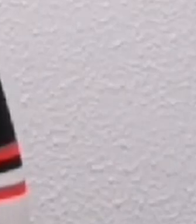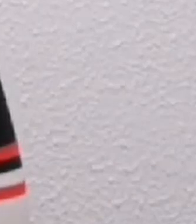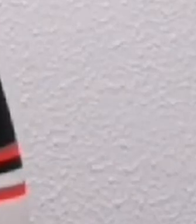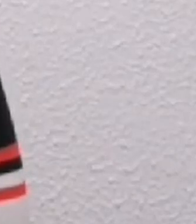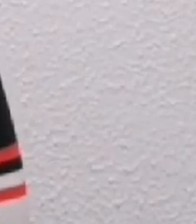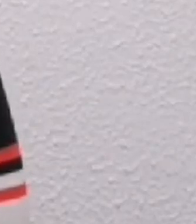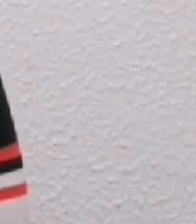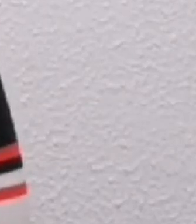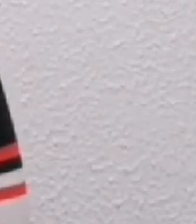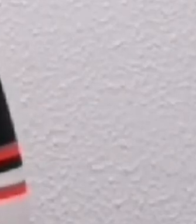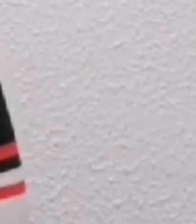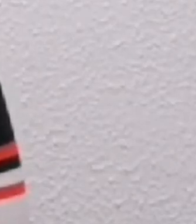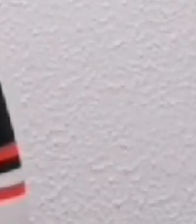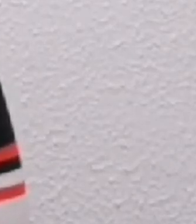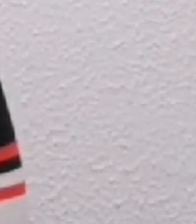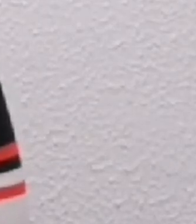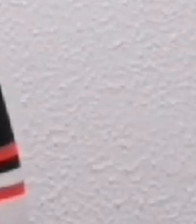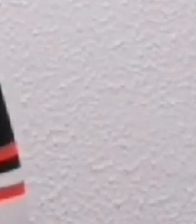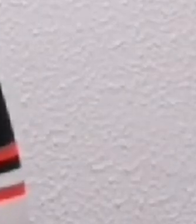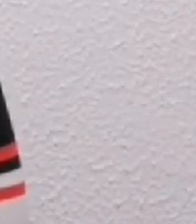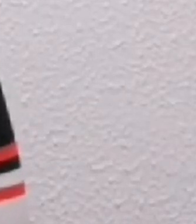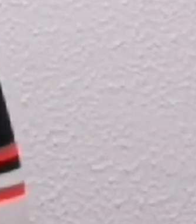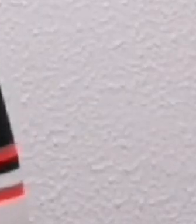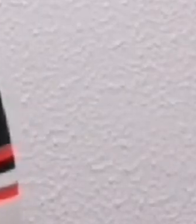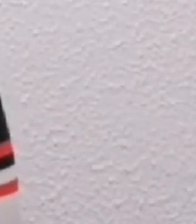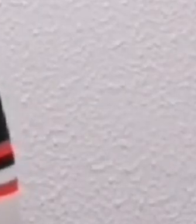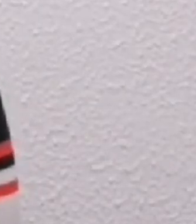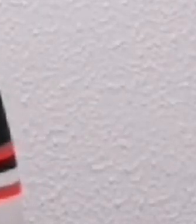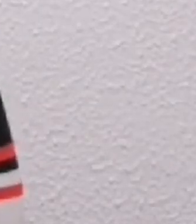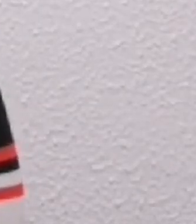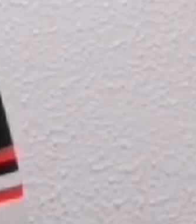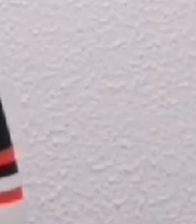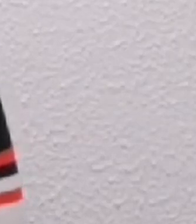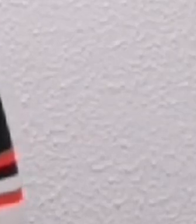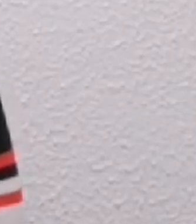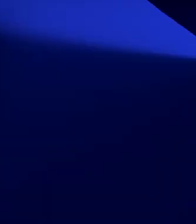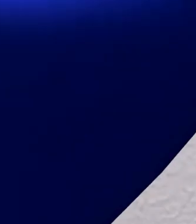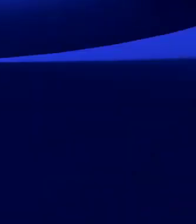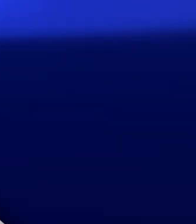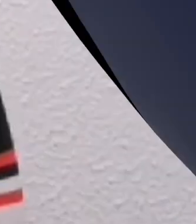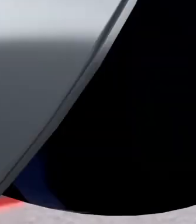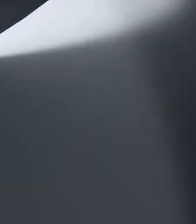estas son las noticias y es que regresan a clases más de 1 millón de estudiantes en Michoacán.